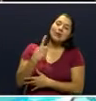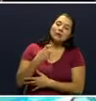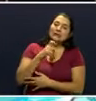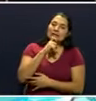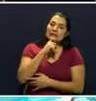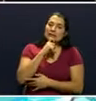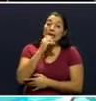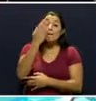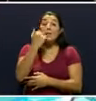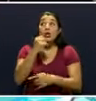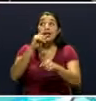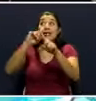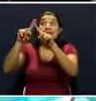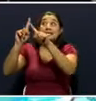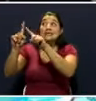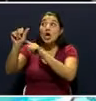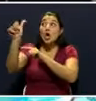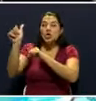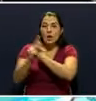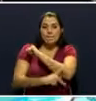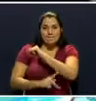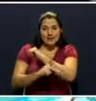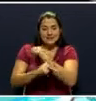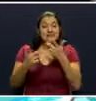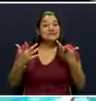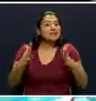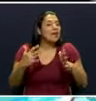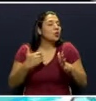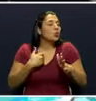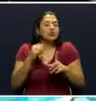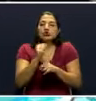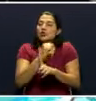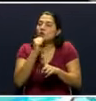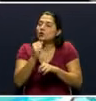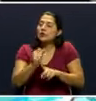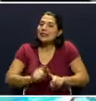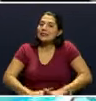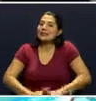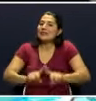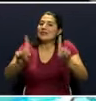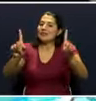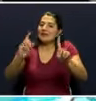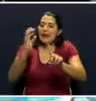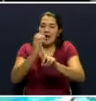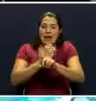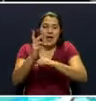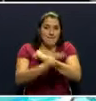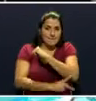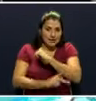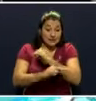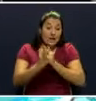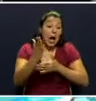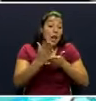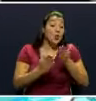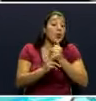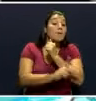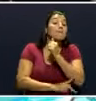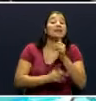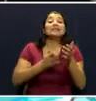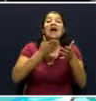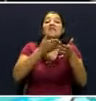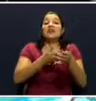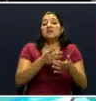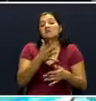los diferentes países hemos tenido comportamientos muy, muy diversos. Hay países que han tenido una afectación de